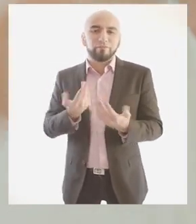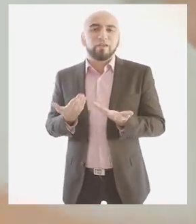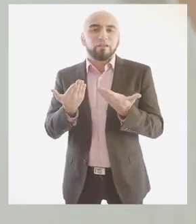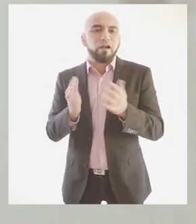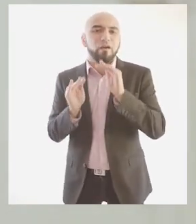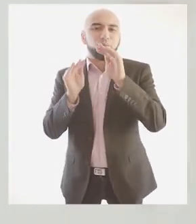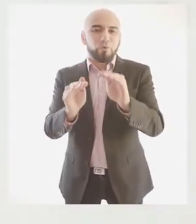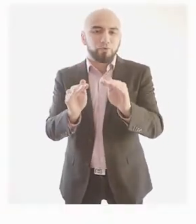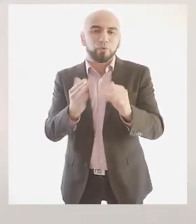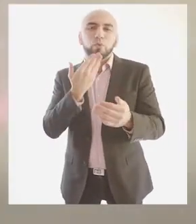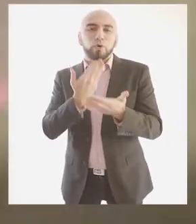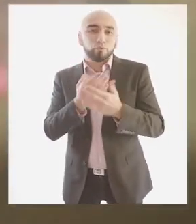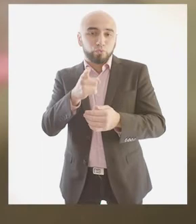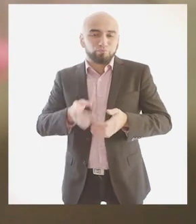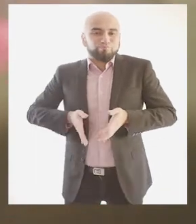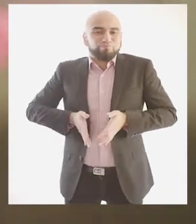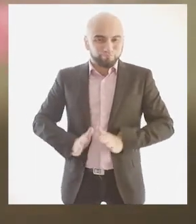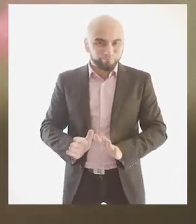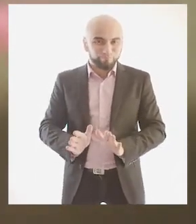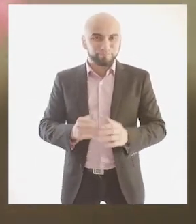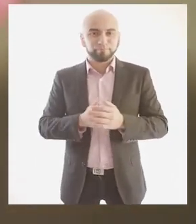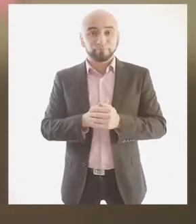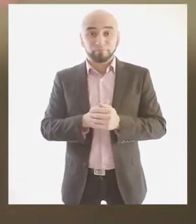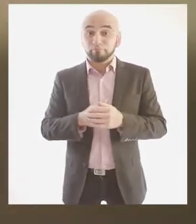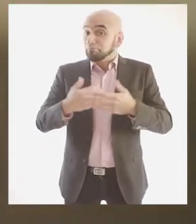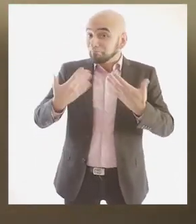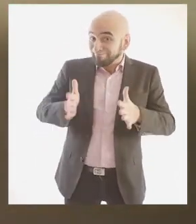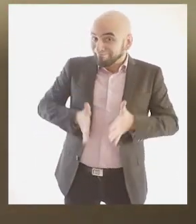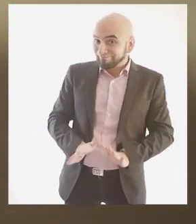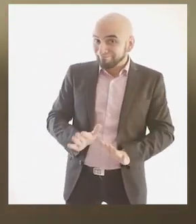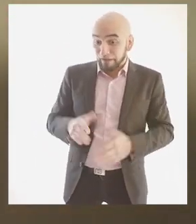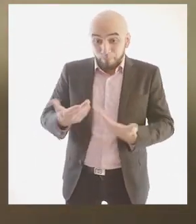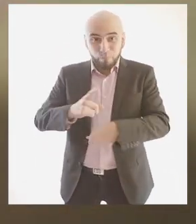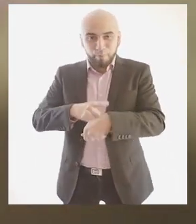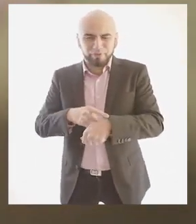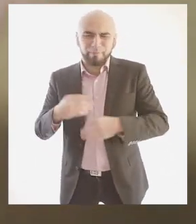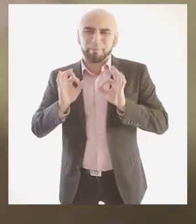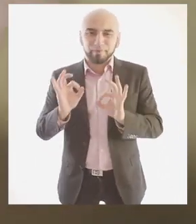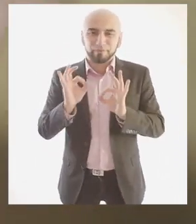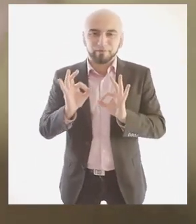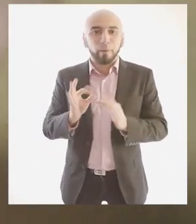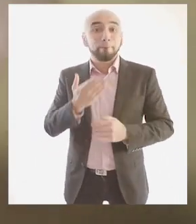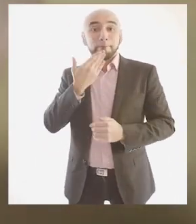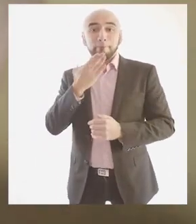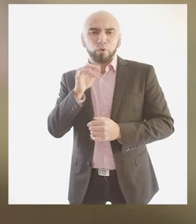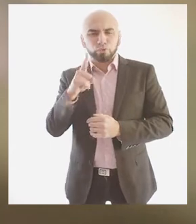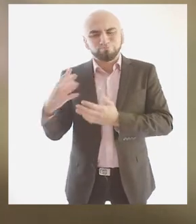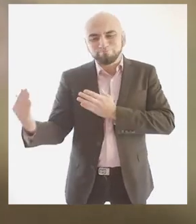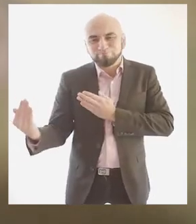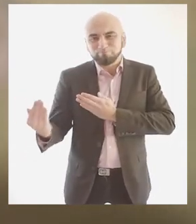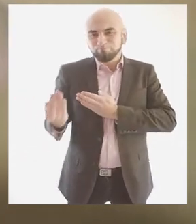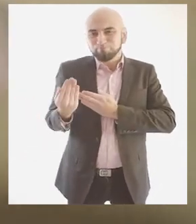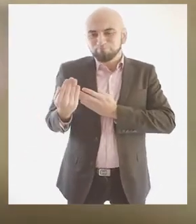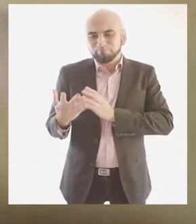del expulsivo y alumbramiento. Ya ha nacido tu guagua y en este momento tan especial, lo mejor es que hagas contacto piel a